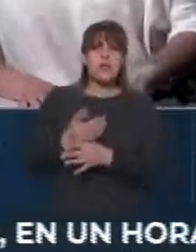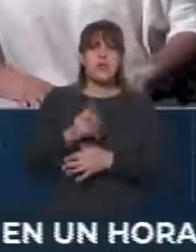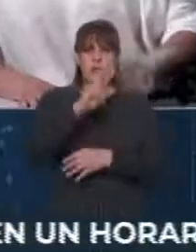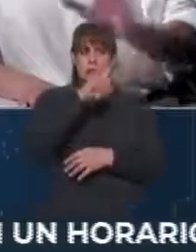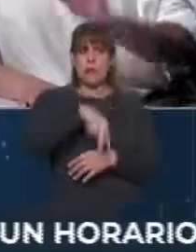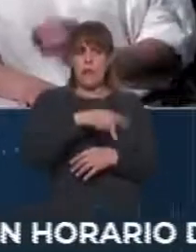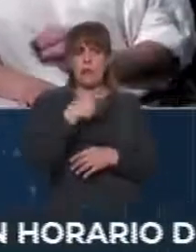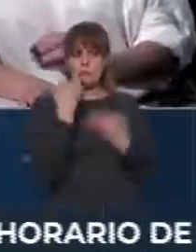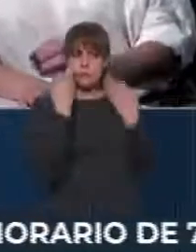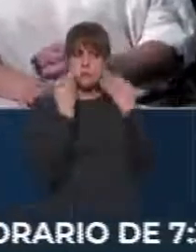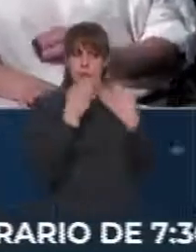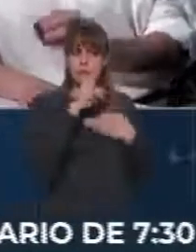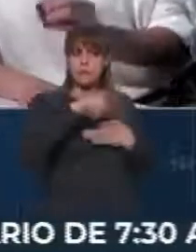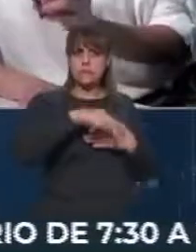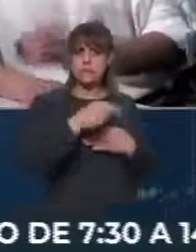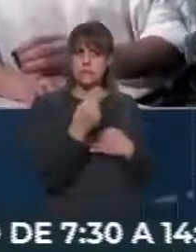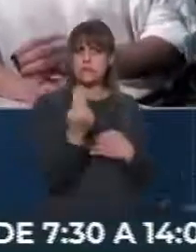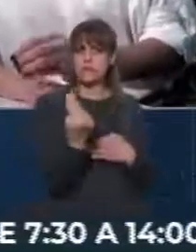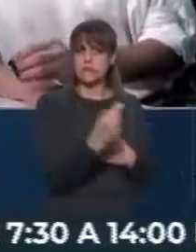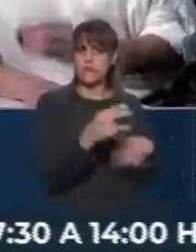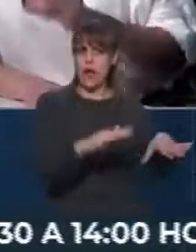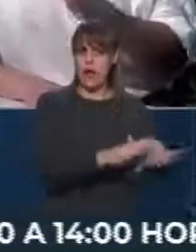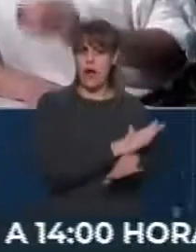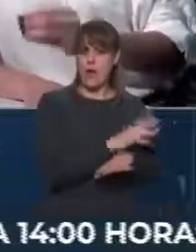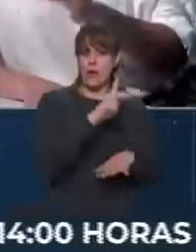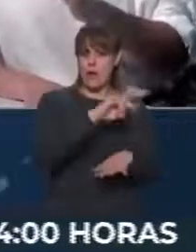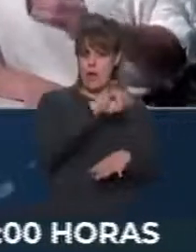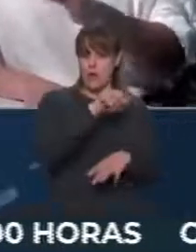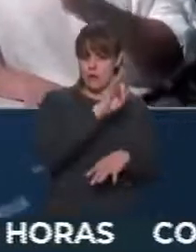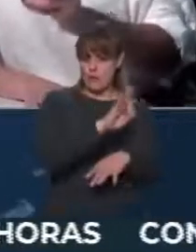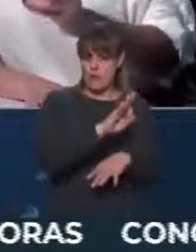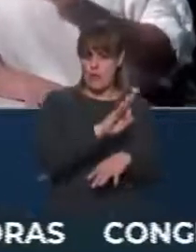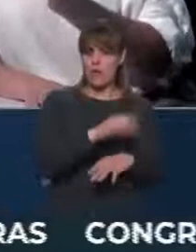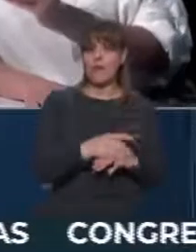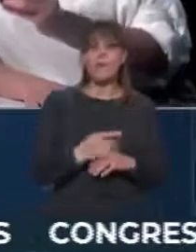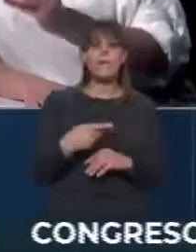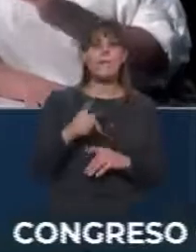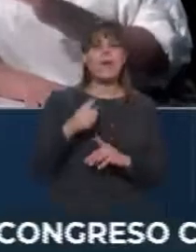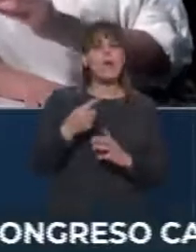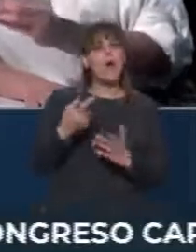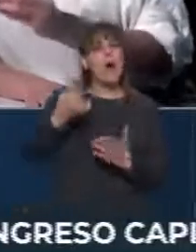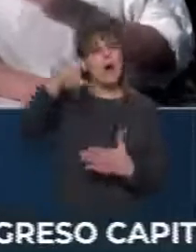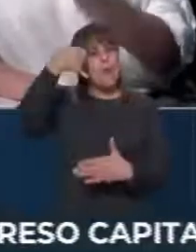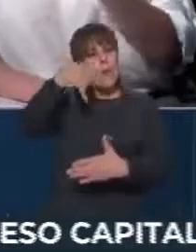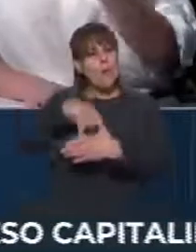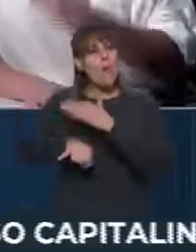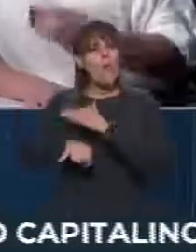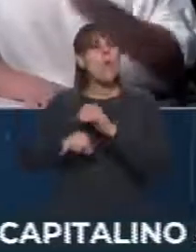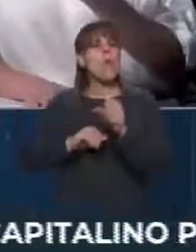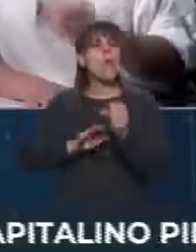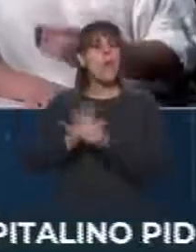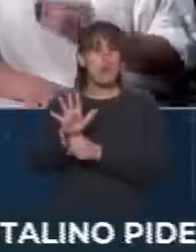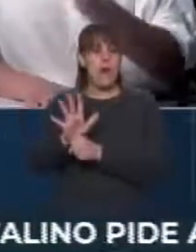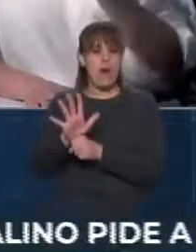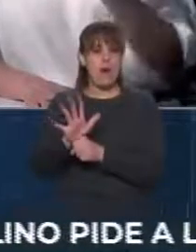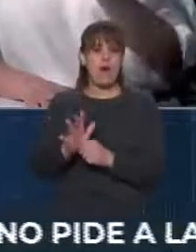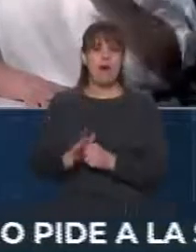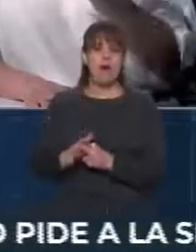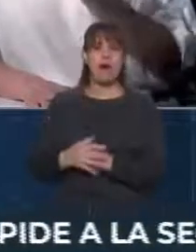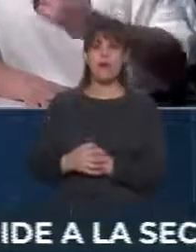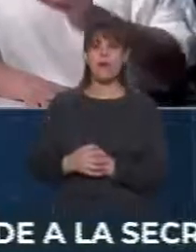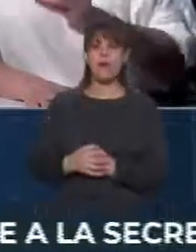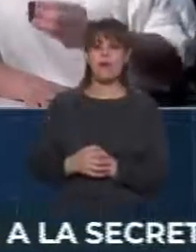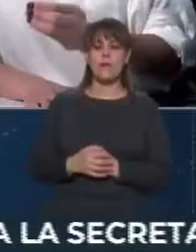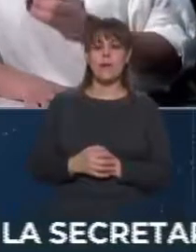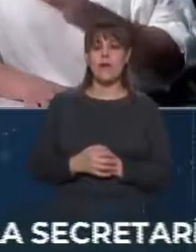Judicial se reforme. Ahora hay un mensaje muy tremendo detrás de decir solamente